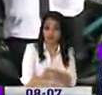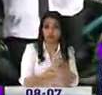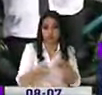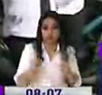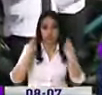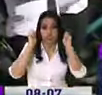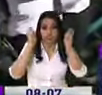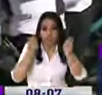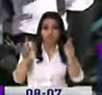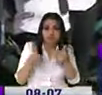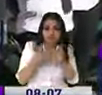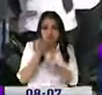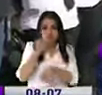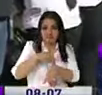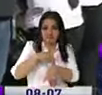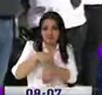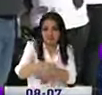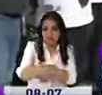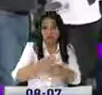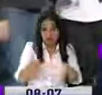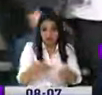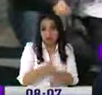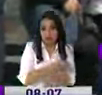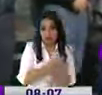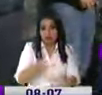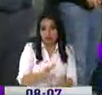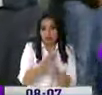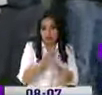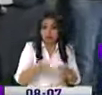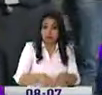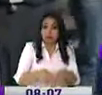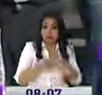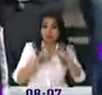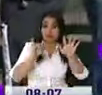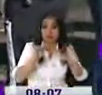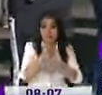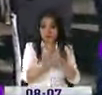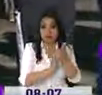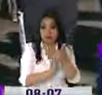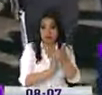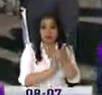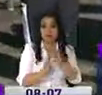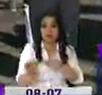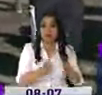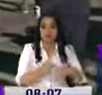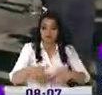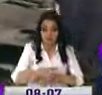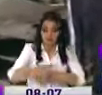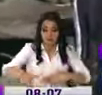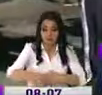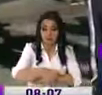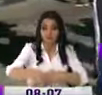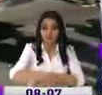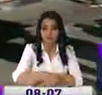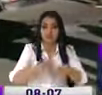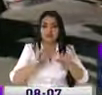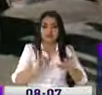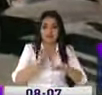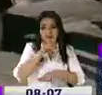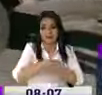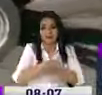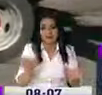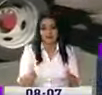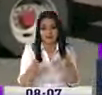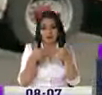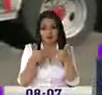tanto, deberán tomar las precauciones debidas. Recuerden, el partido comienza a 18:30, los cierres secundarios serán a las 18 horas. ¿Se aconseja entonces